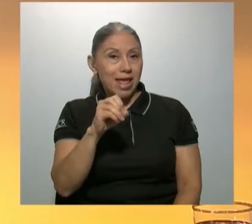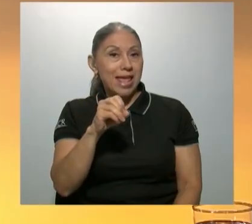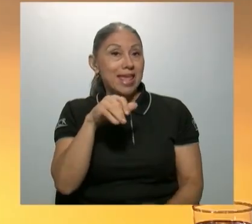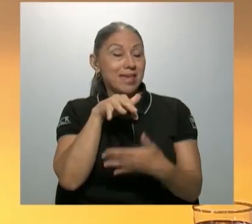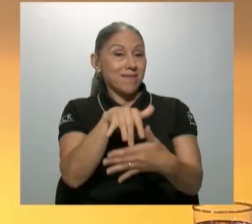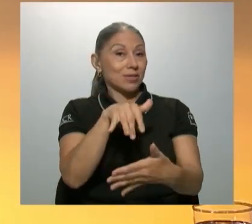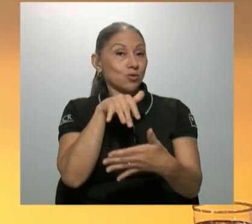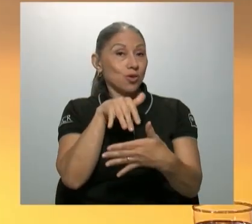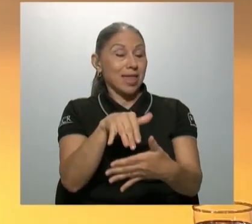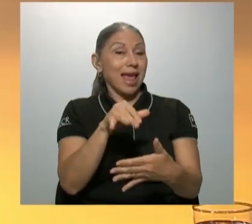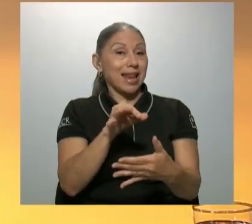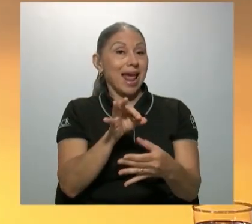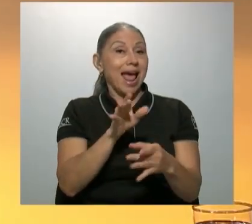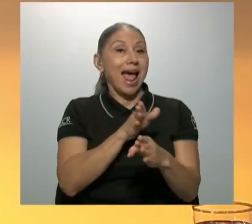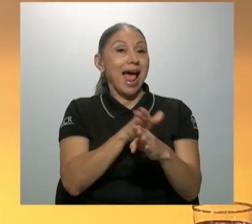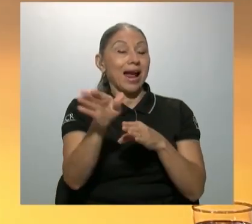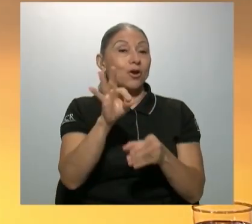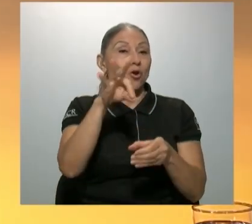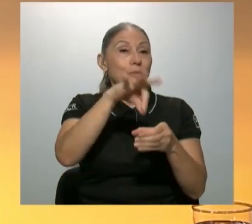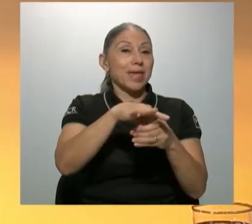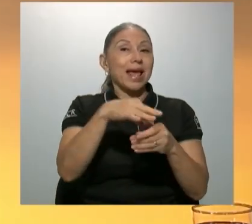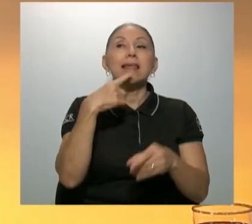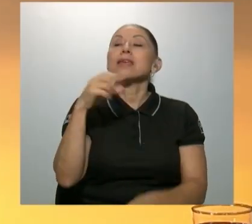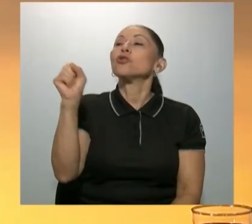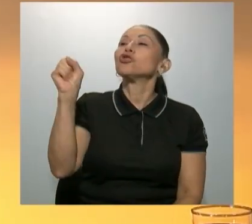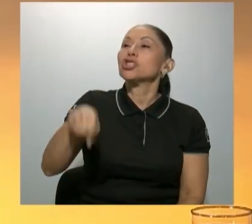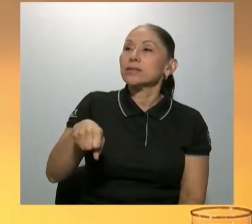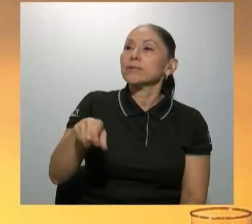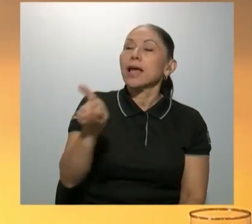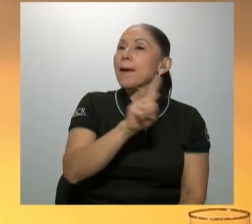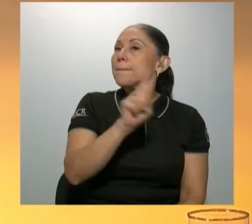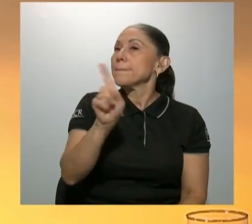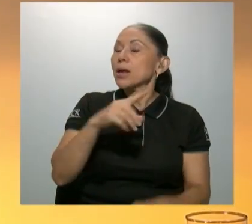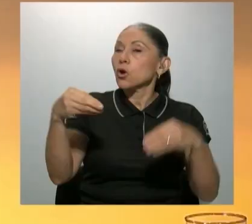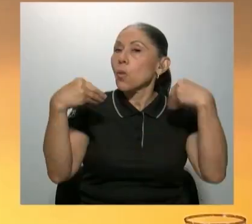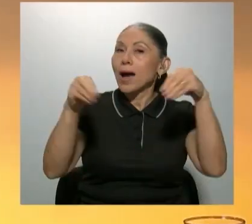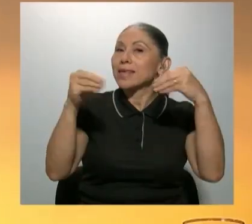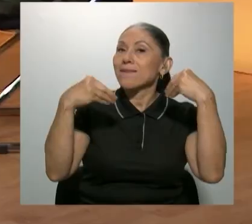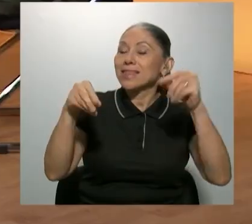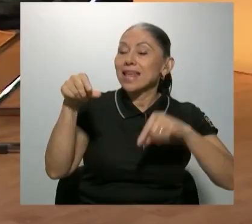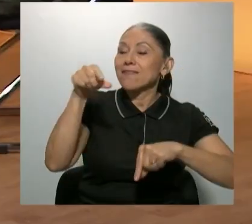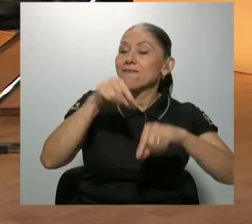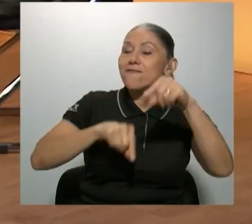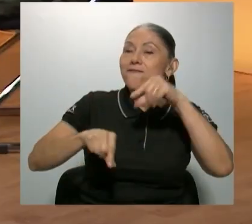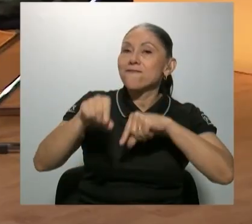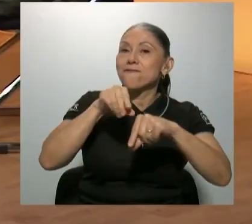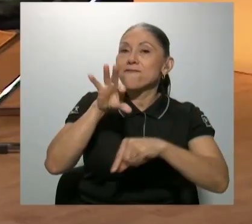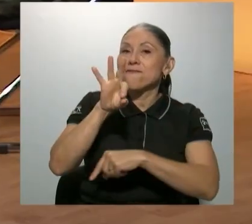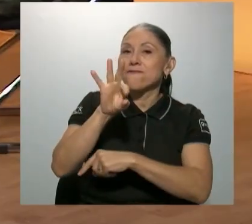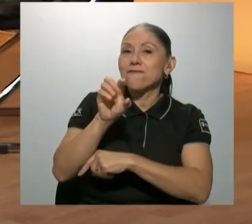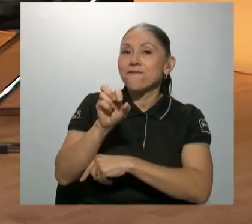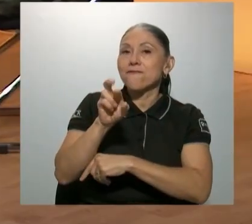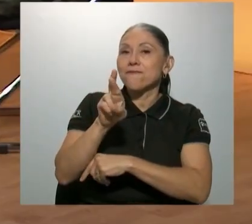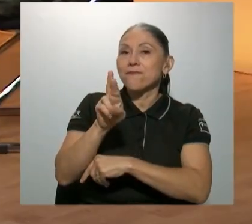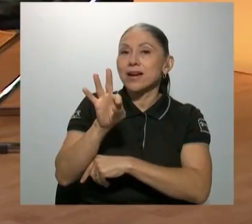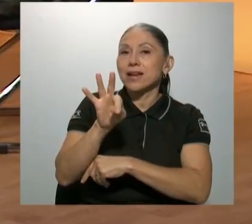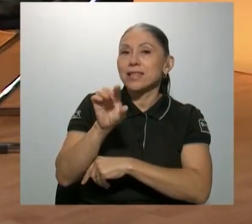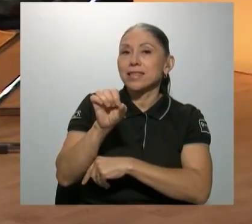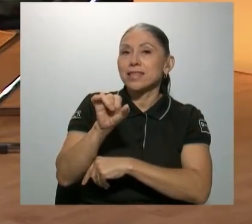agronomía, le dijo, sí, pero no vaya a vender fertilizantes, porque le parecía que era,